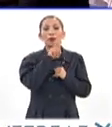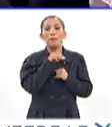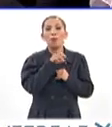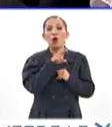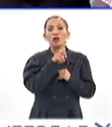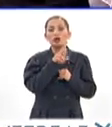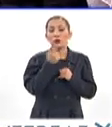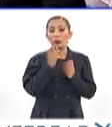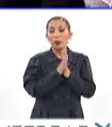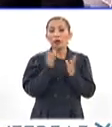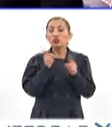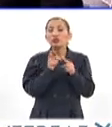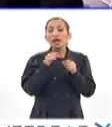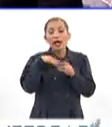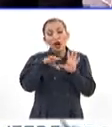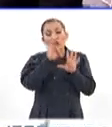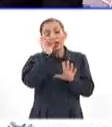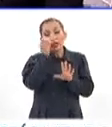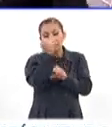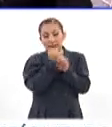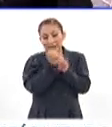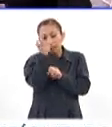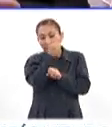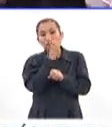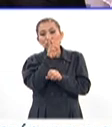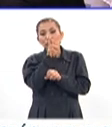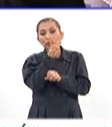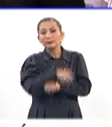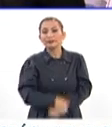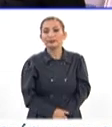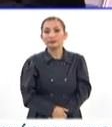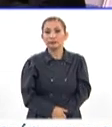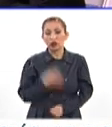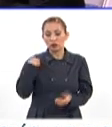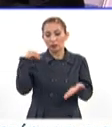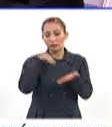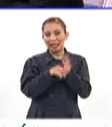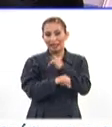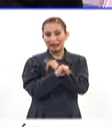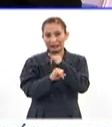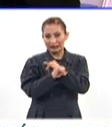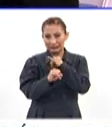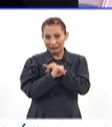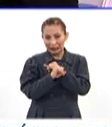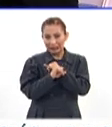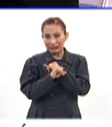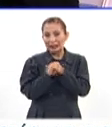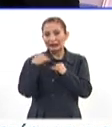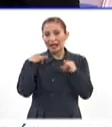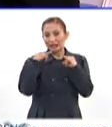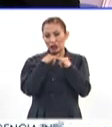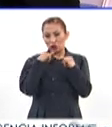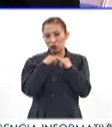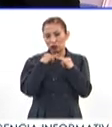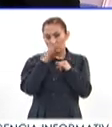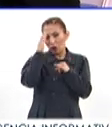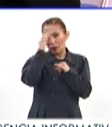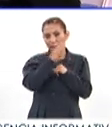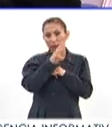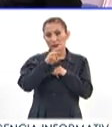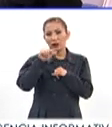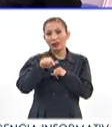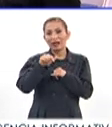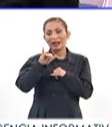Mauricio, si nos das el favor, ¿dónde se puede conseguir este estudio, esta investigación? Lo vamos a alojar en el portal institucional de internet del instituto, que ya lo conocen,